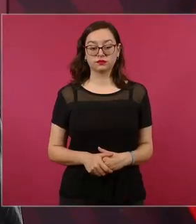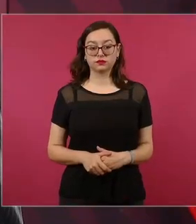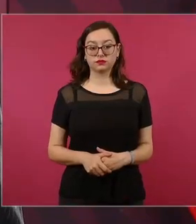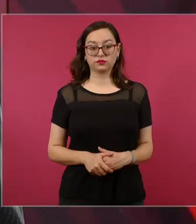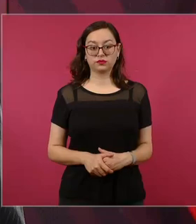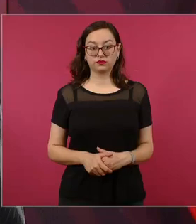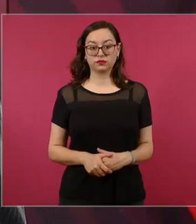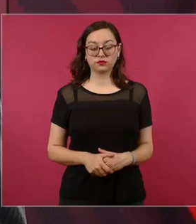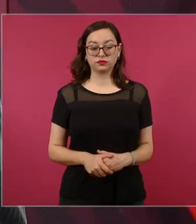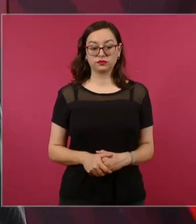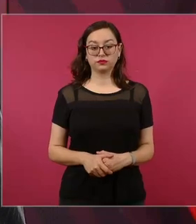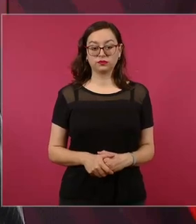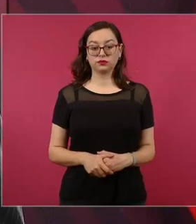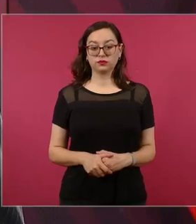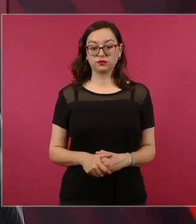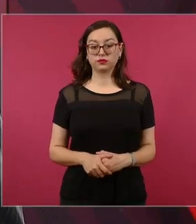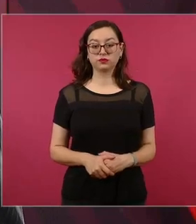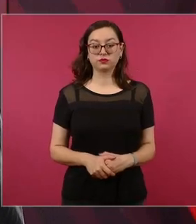de sus gastos?